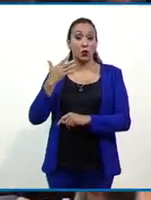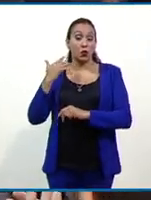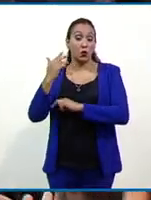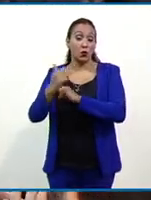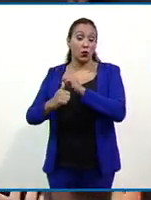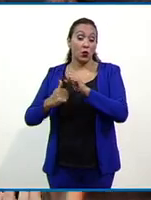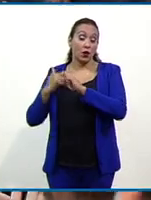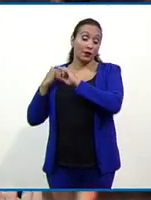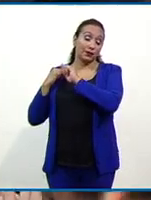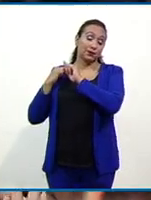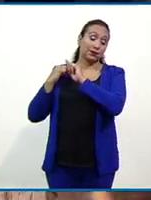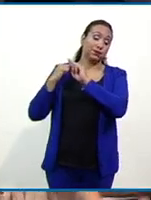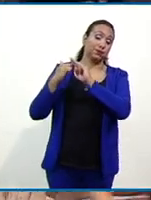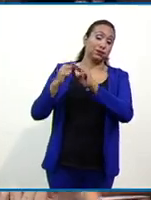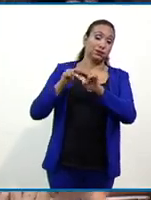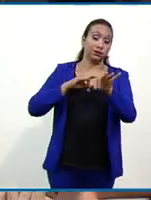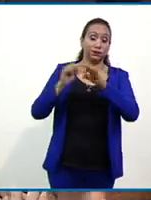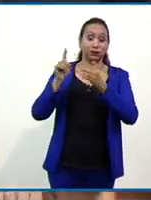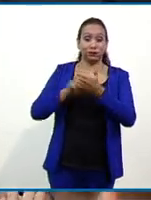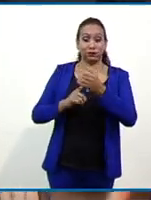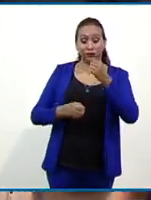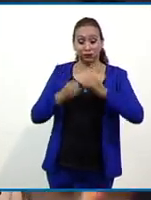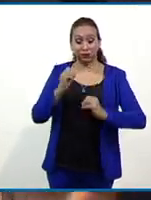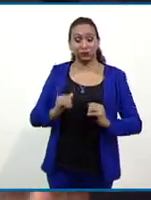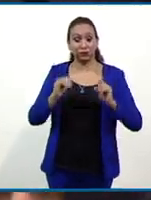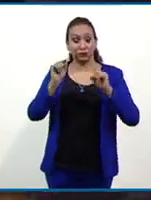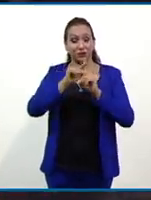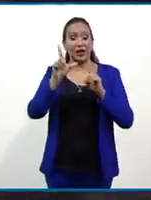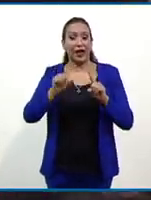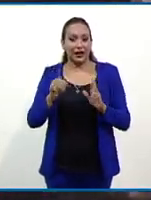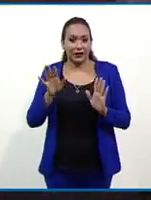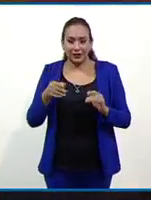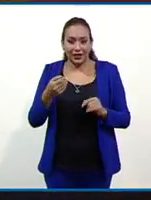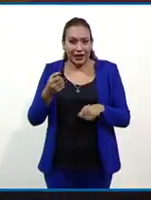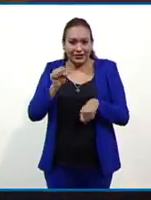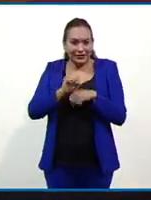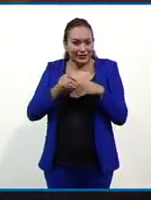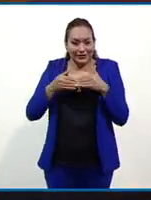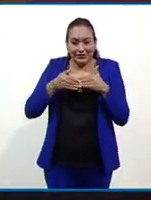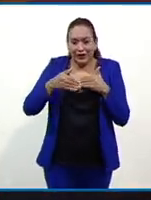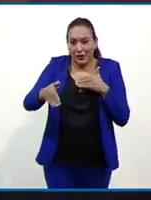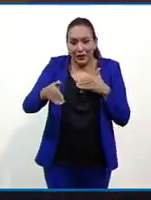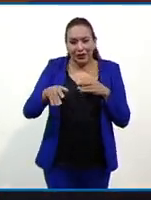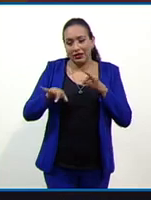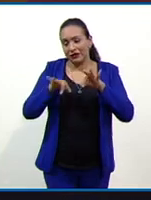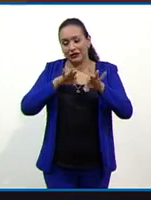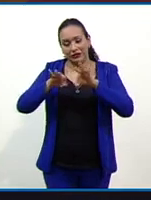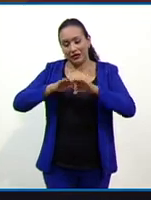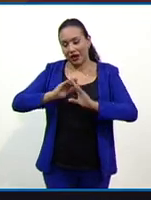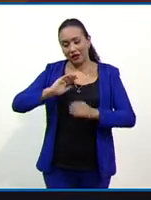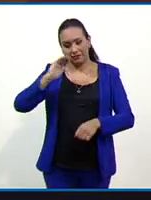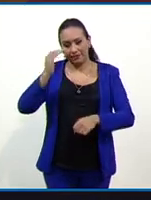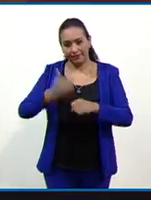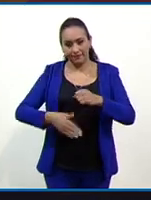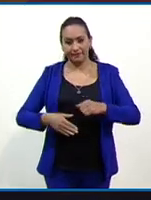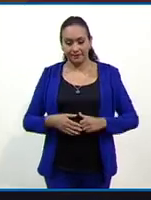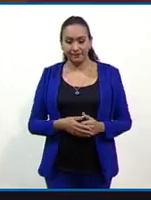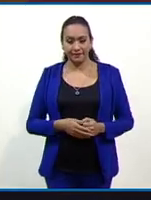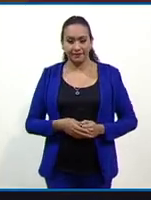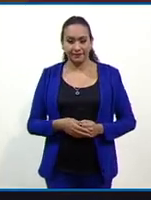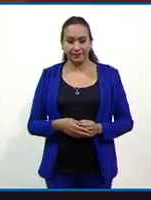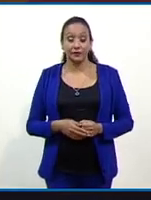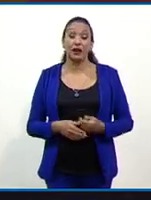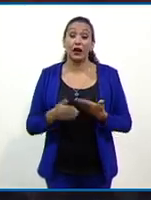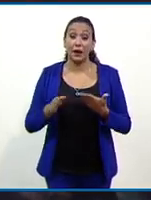trayectoria en el Poder Judicial de la Federación, quien se encuentra a semanas de concluir su encargo como ministro del máximo tribunal del